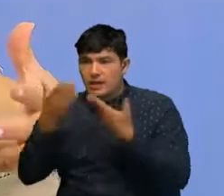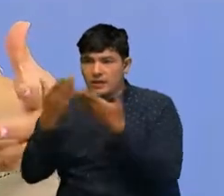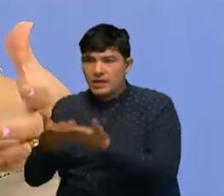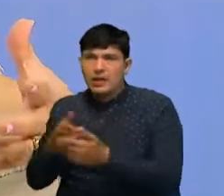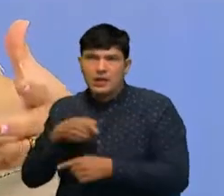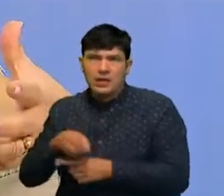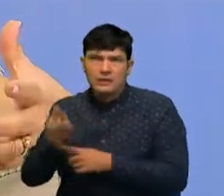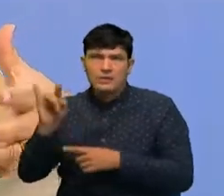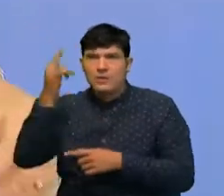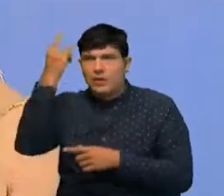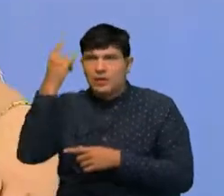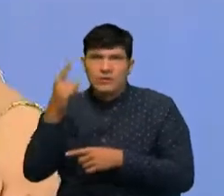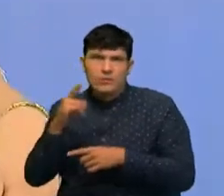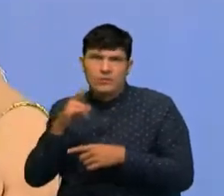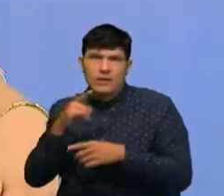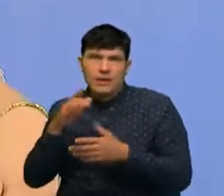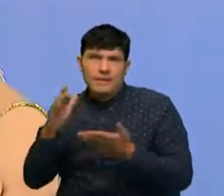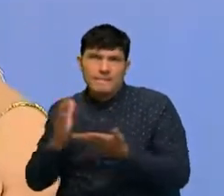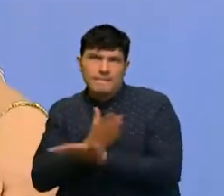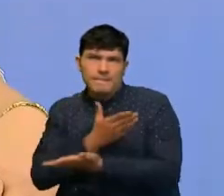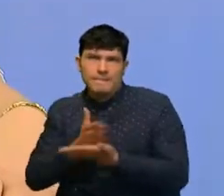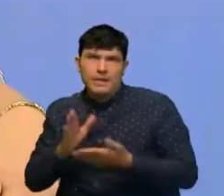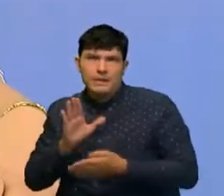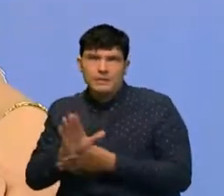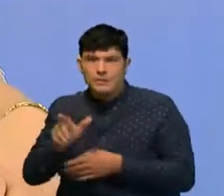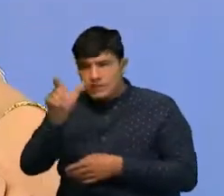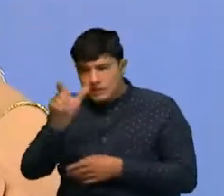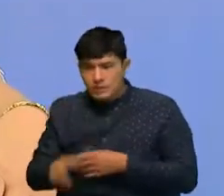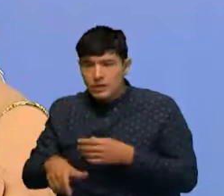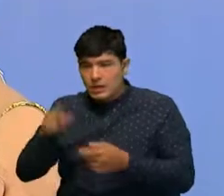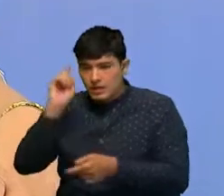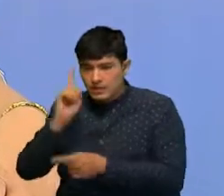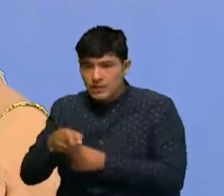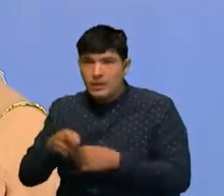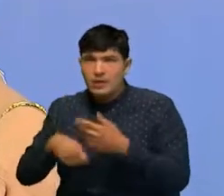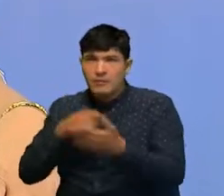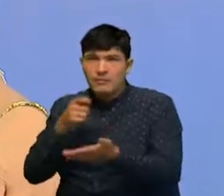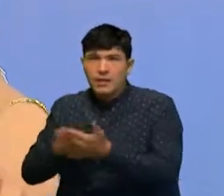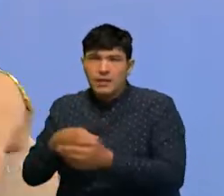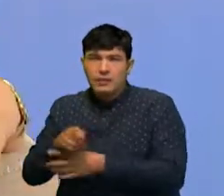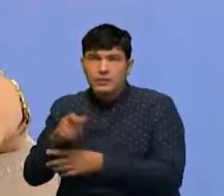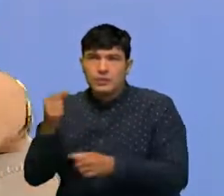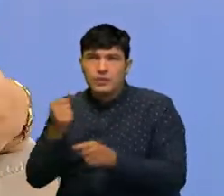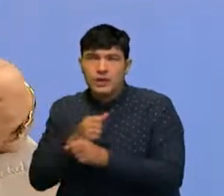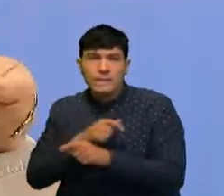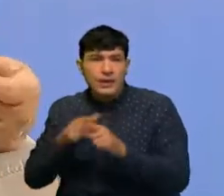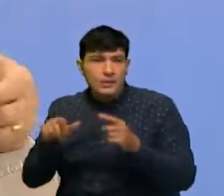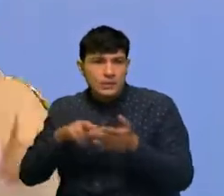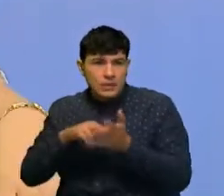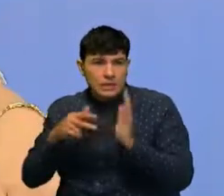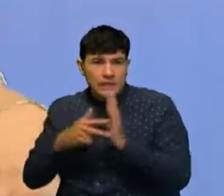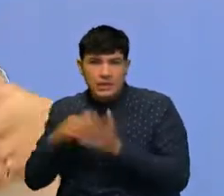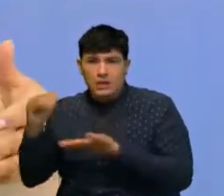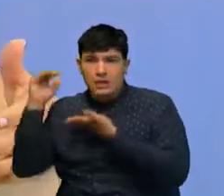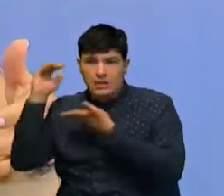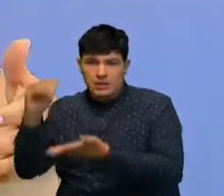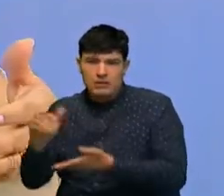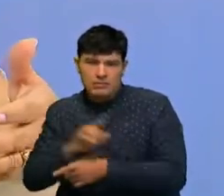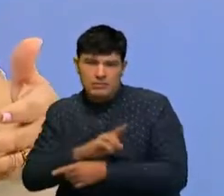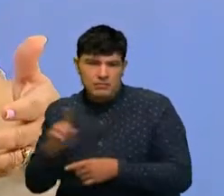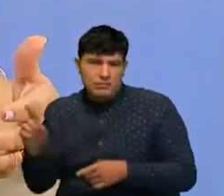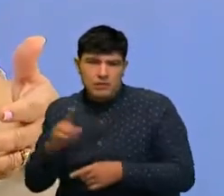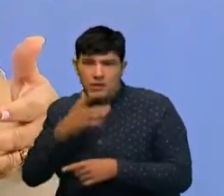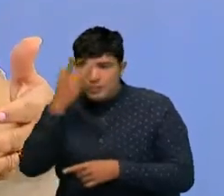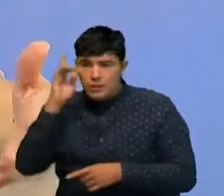algo abstracto, esa sentencia que el empleador lo ordenan a que paguen el cálculo actuarial del trabajador, es decir, no va a dar una suma determinada porque